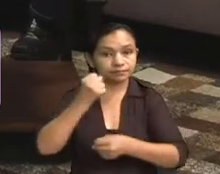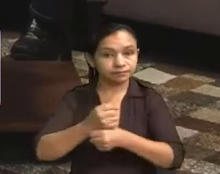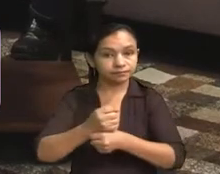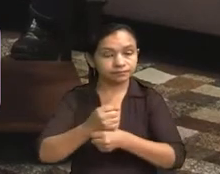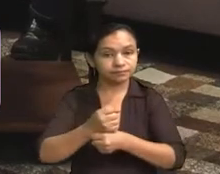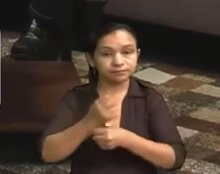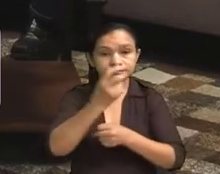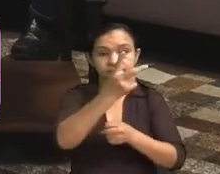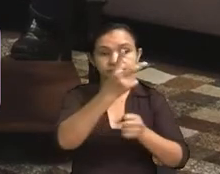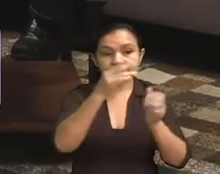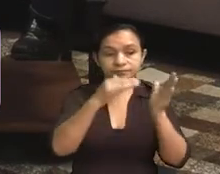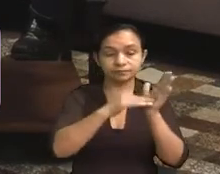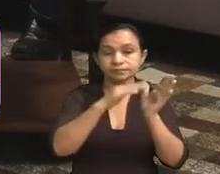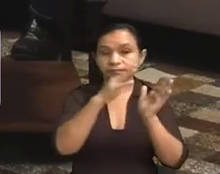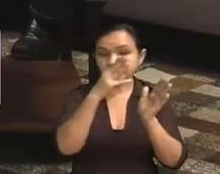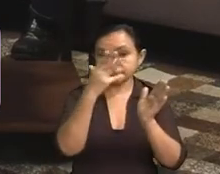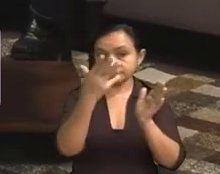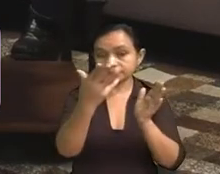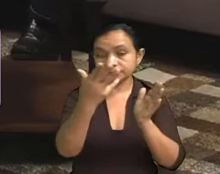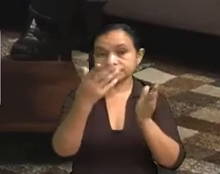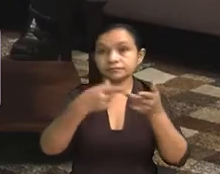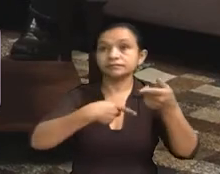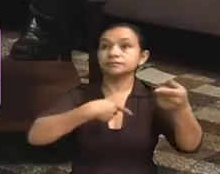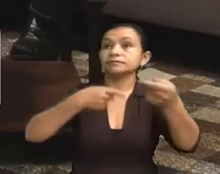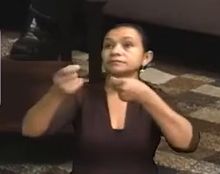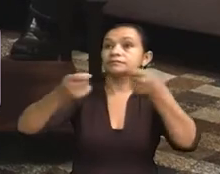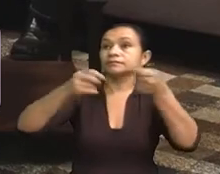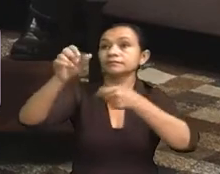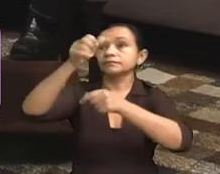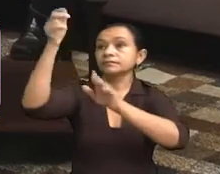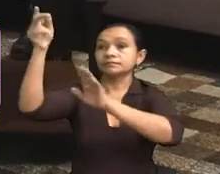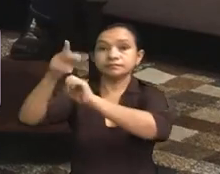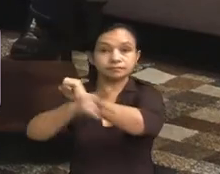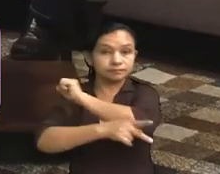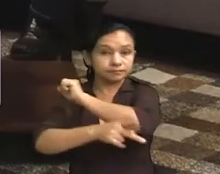en el 2019, nuestras exportaciones en relación